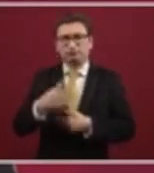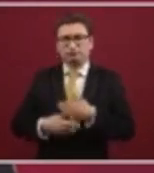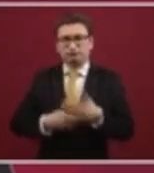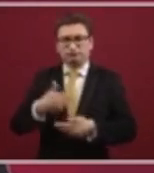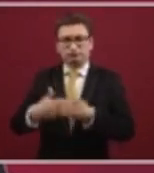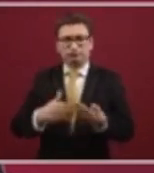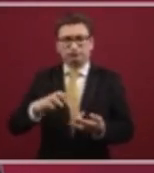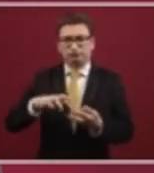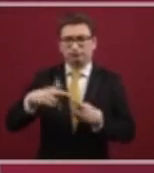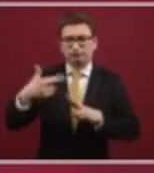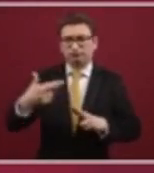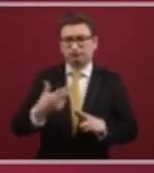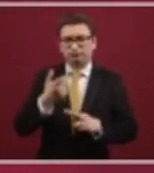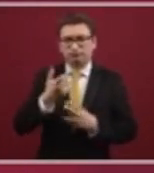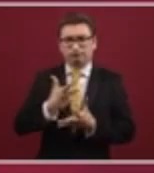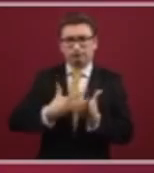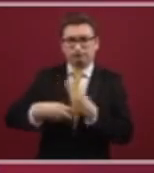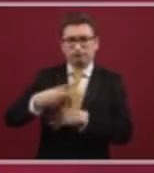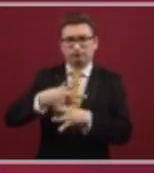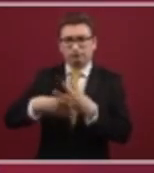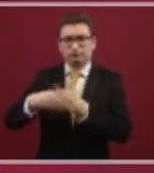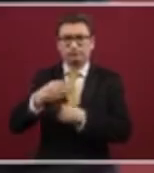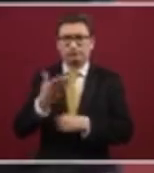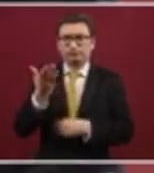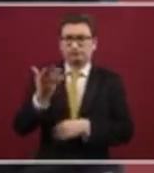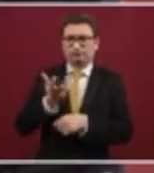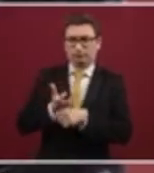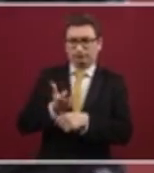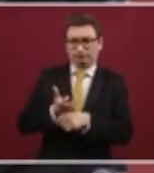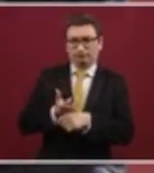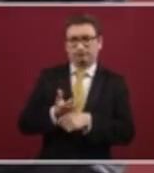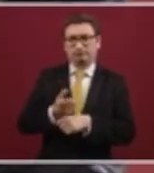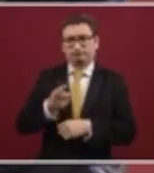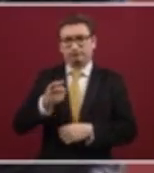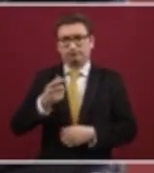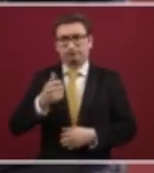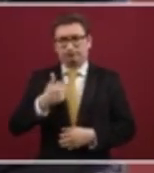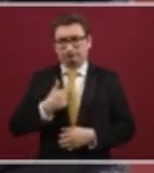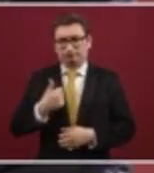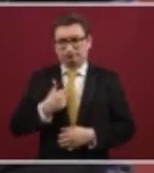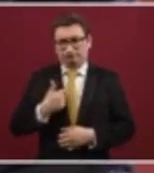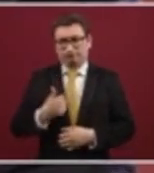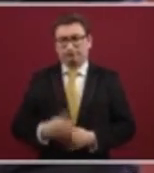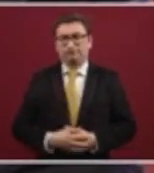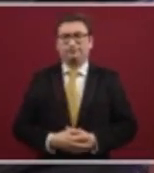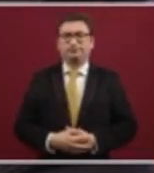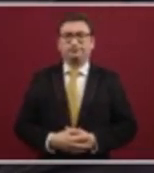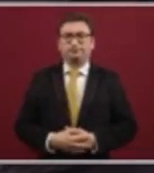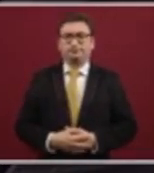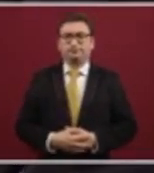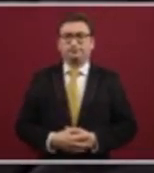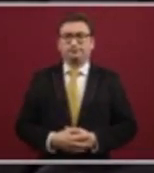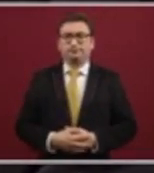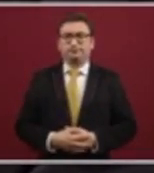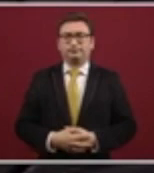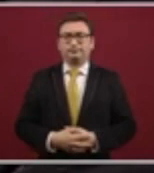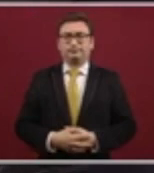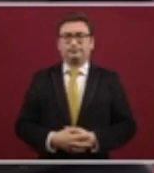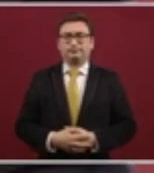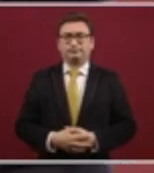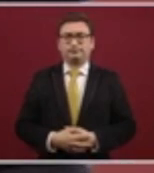relaciones económicas, comerciales con Estados Unidos y con el Canadá. Agradecerle